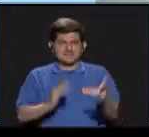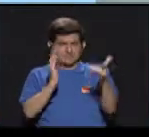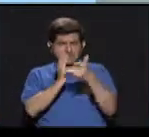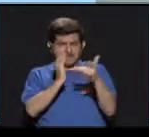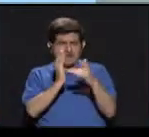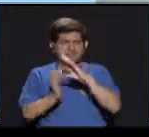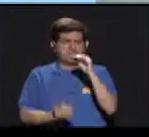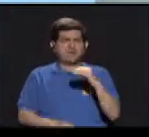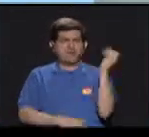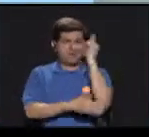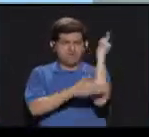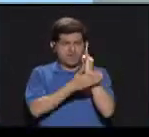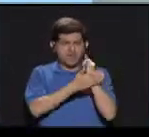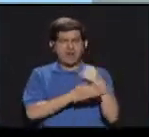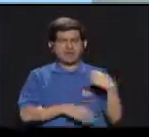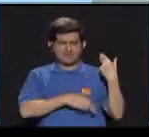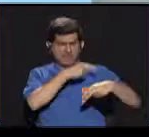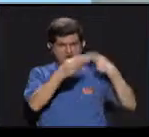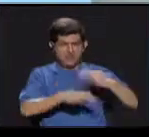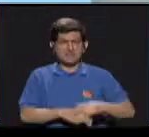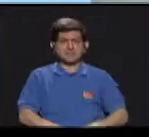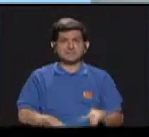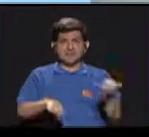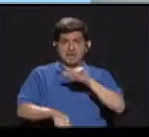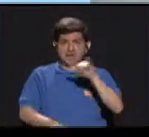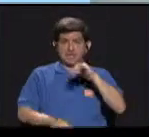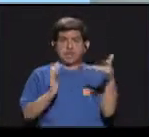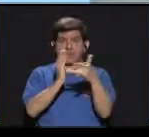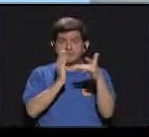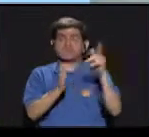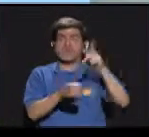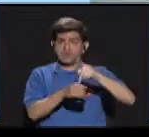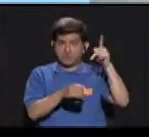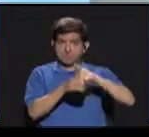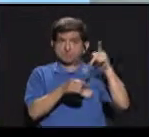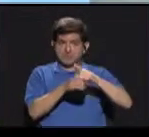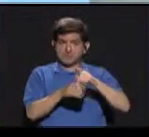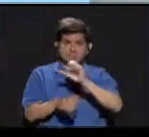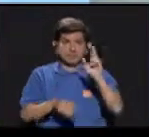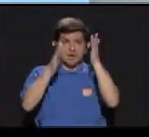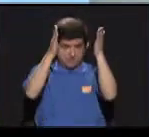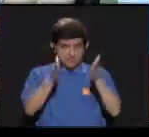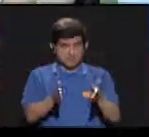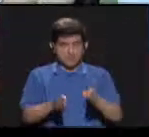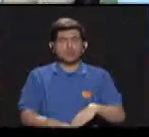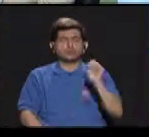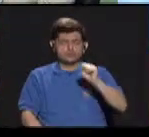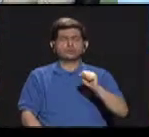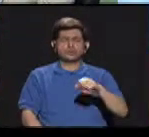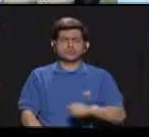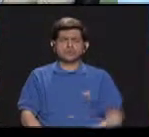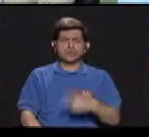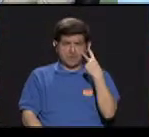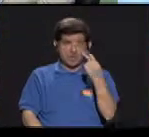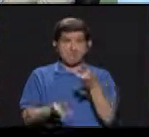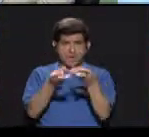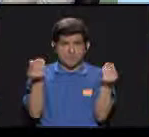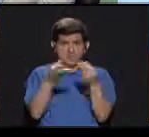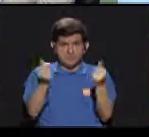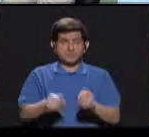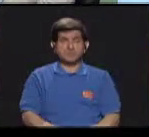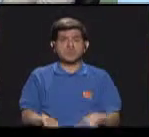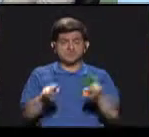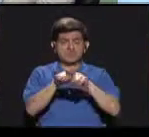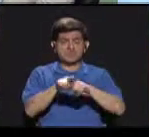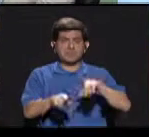tanto técnico como artístico, porque también técnicos costarricenses pudieron participar en esa producción. Sí. Entonces, claro. Todavía seguimos viendo los frutos